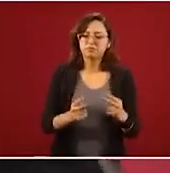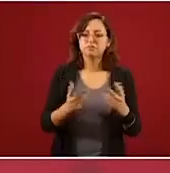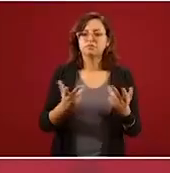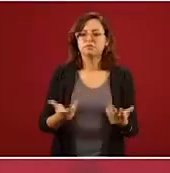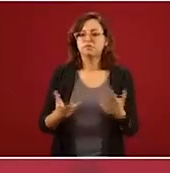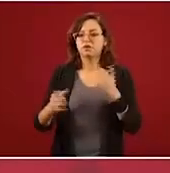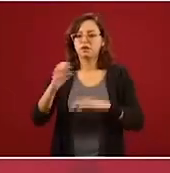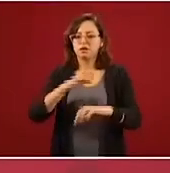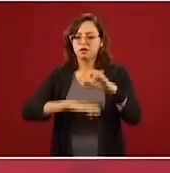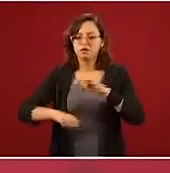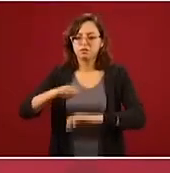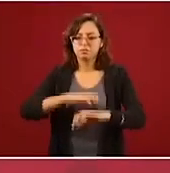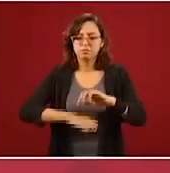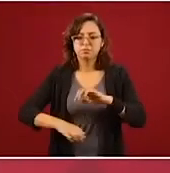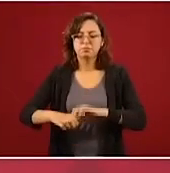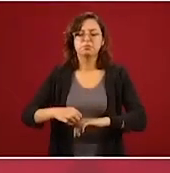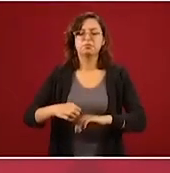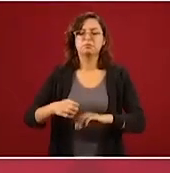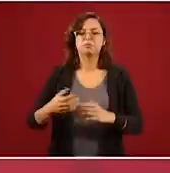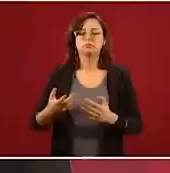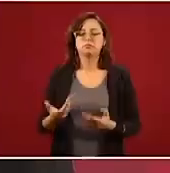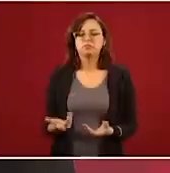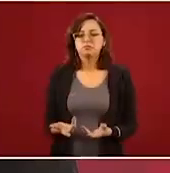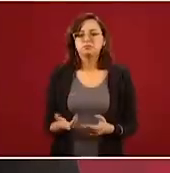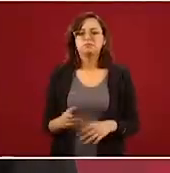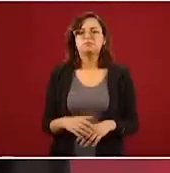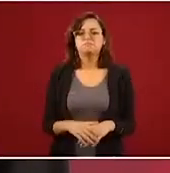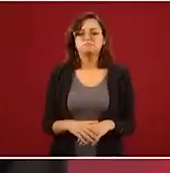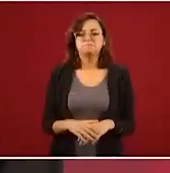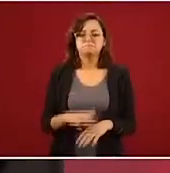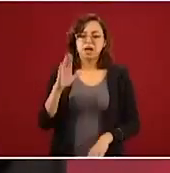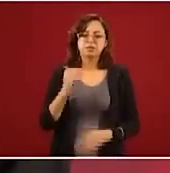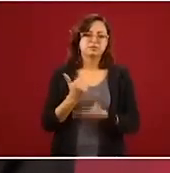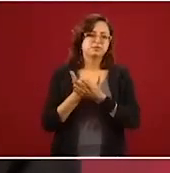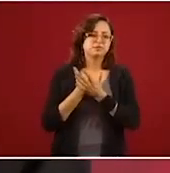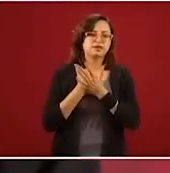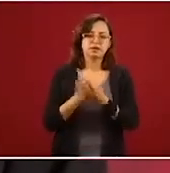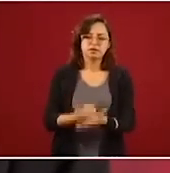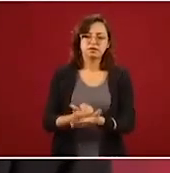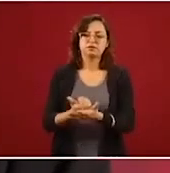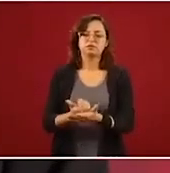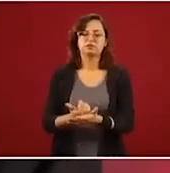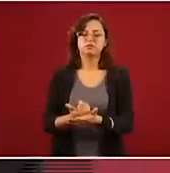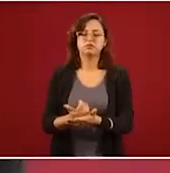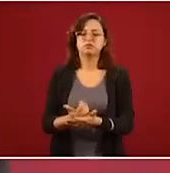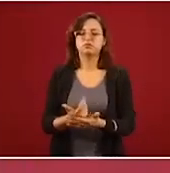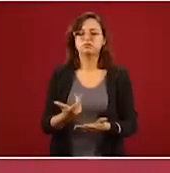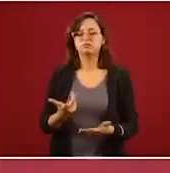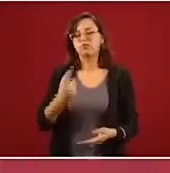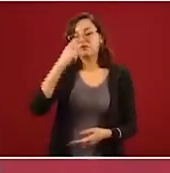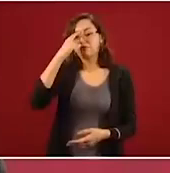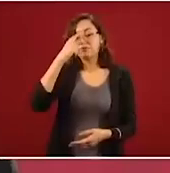de empresas, que ayudemos, que se